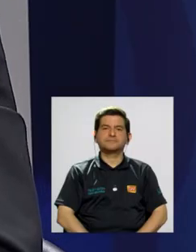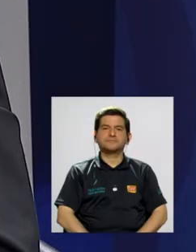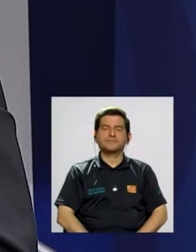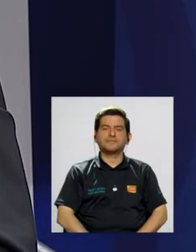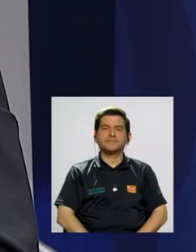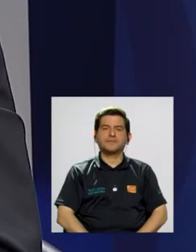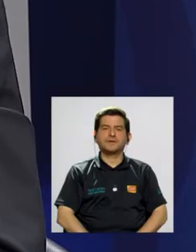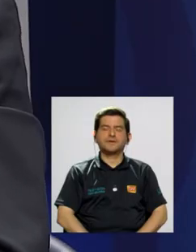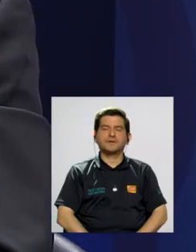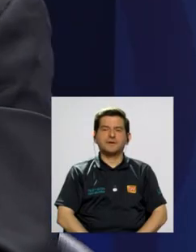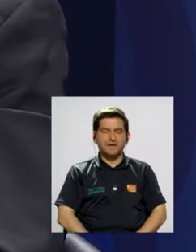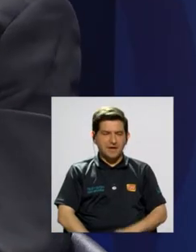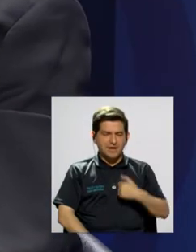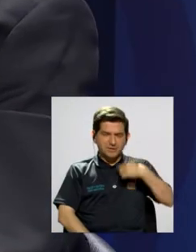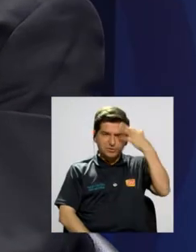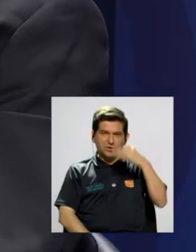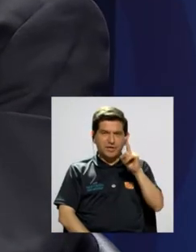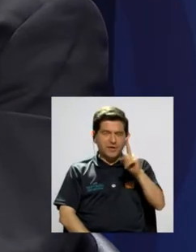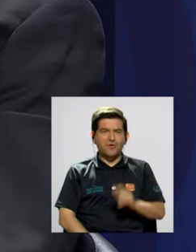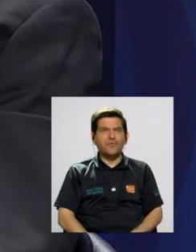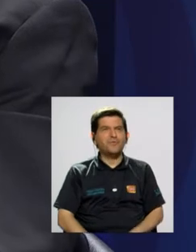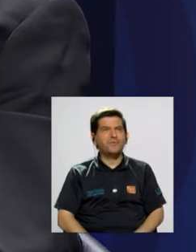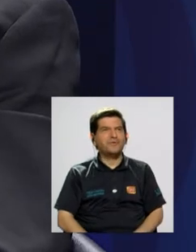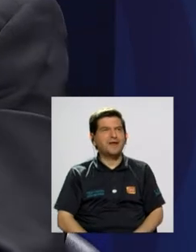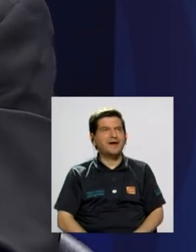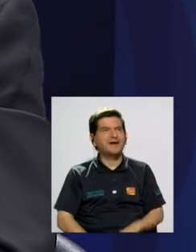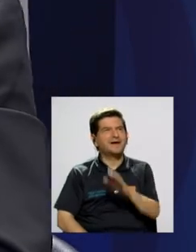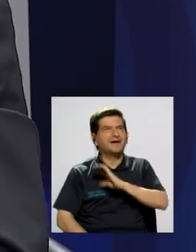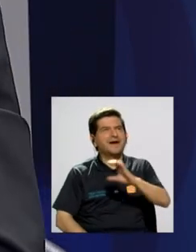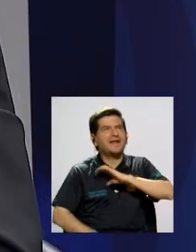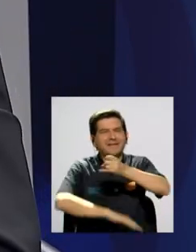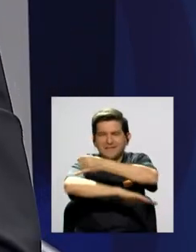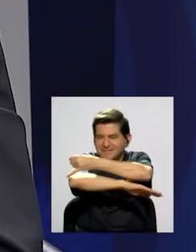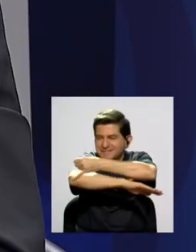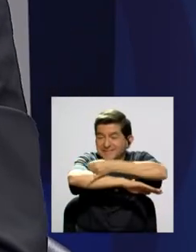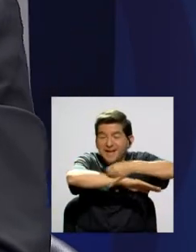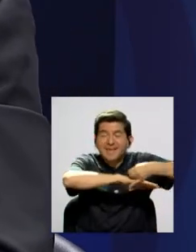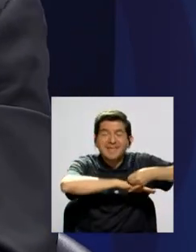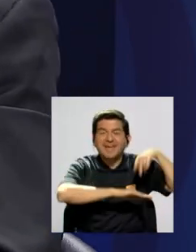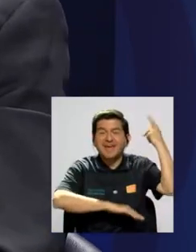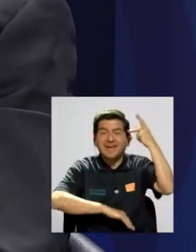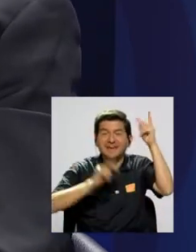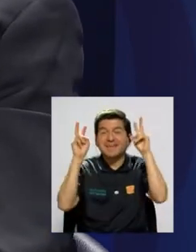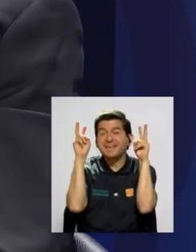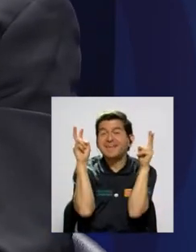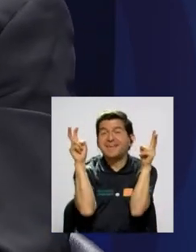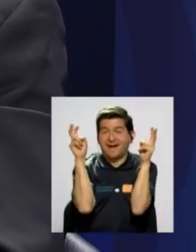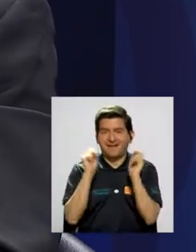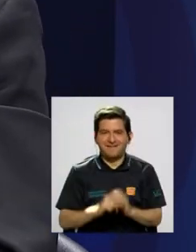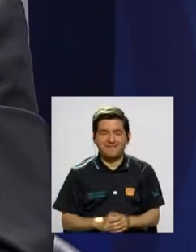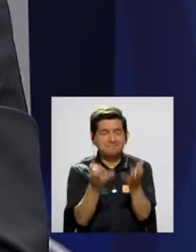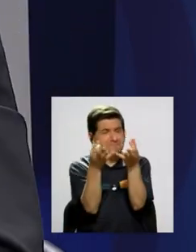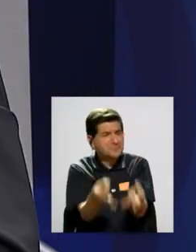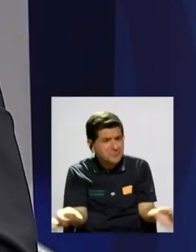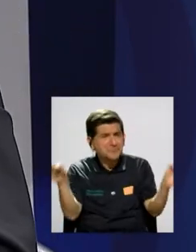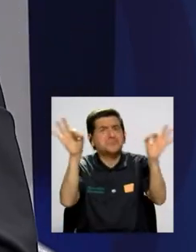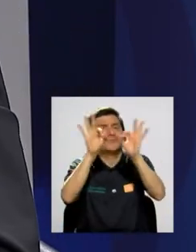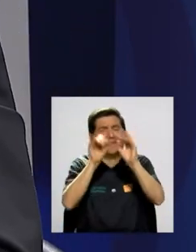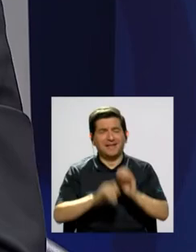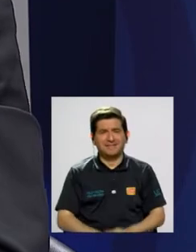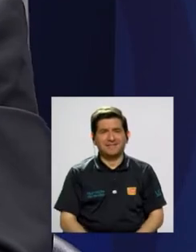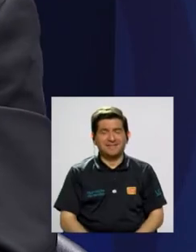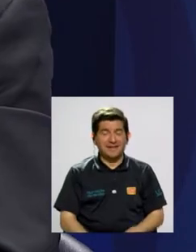punto de ingeniería, me parece, por llamarlo de alguna manera, política, que es fundamental. Y es que